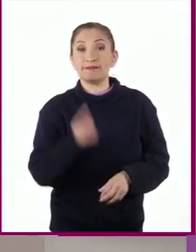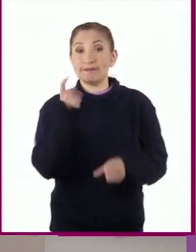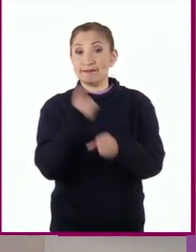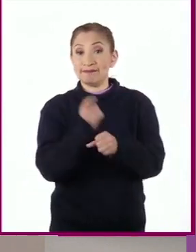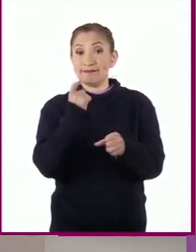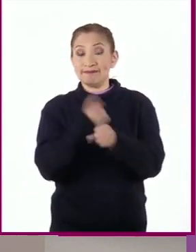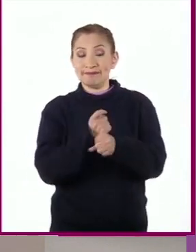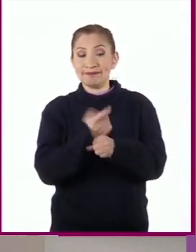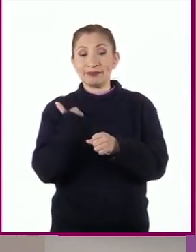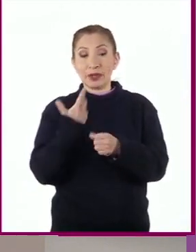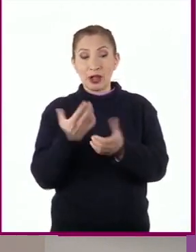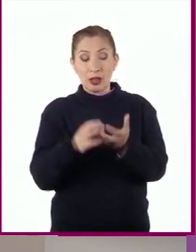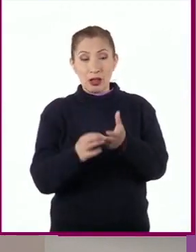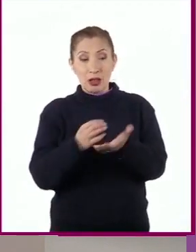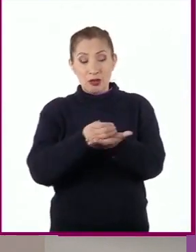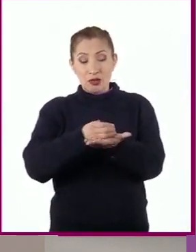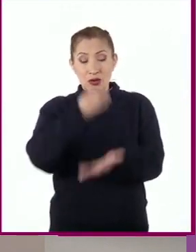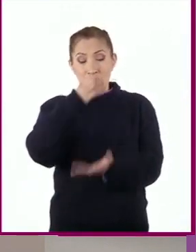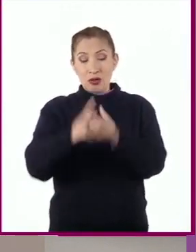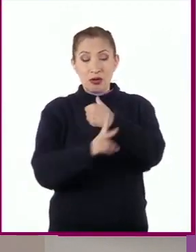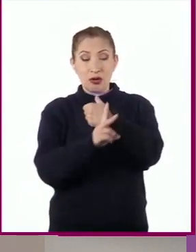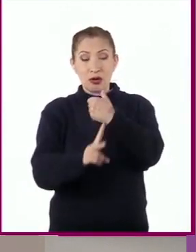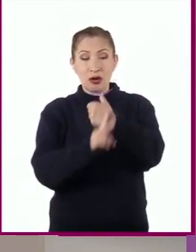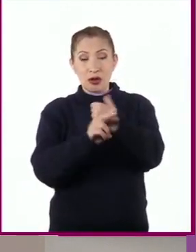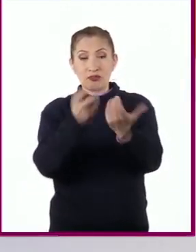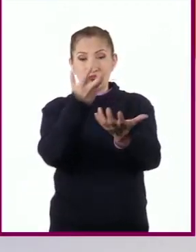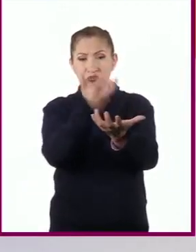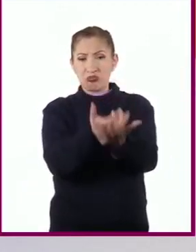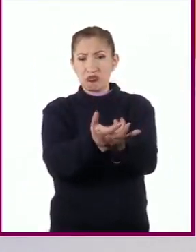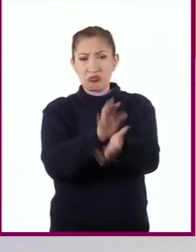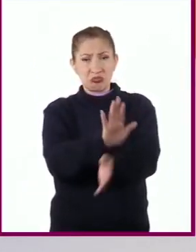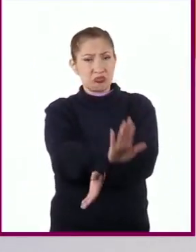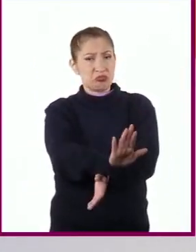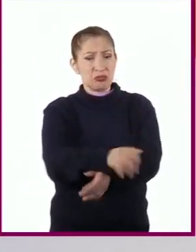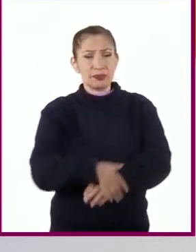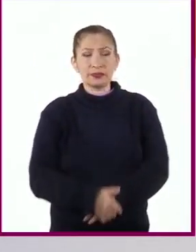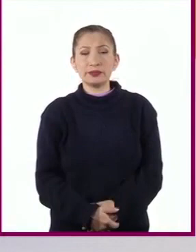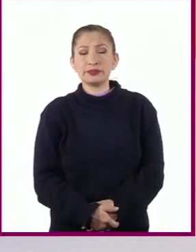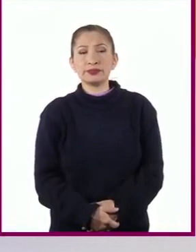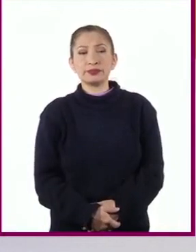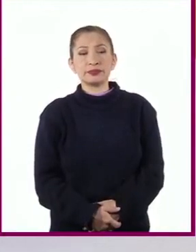Primero pondremos el frasco en un estado de reposo.